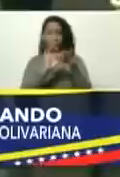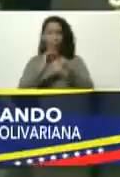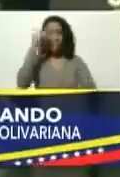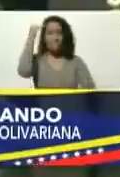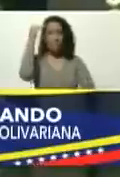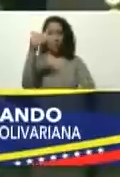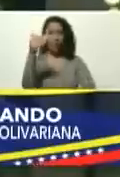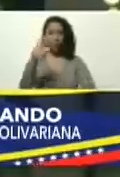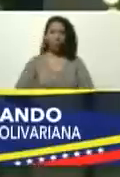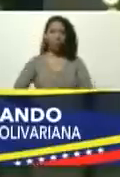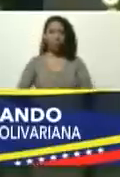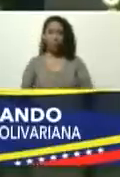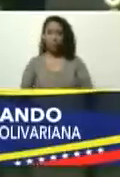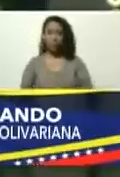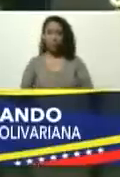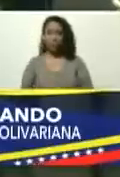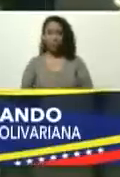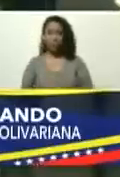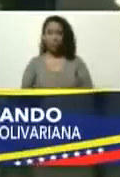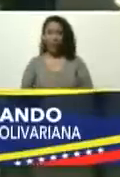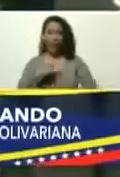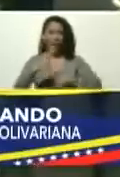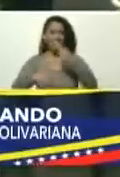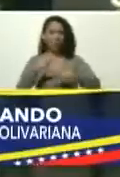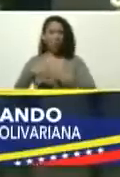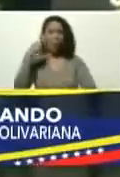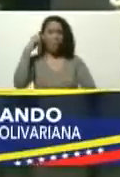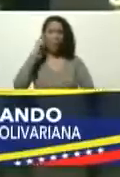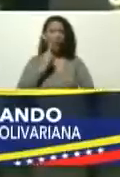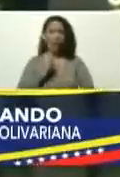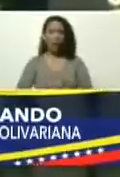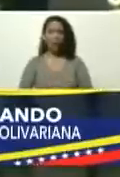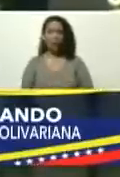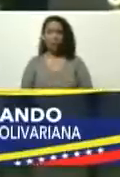militares, que la revolución bolivariana